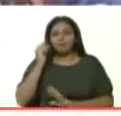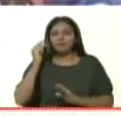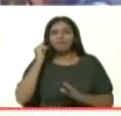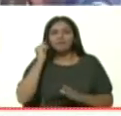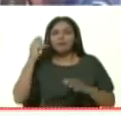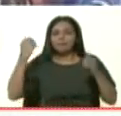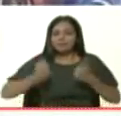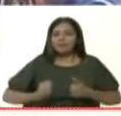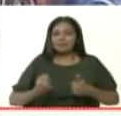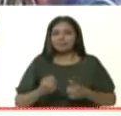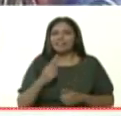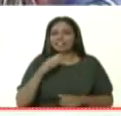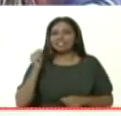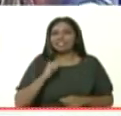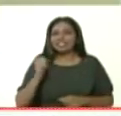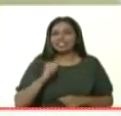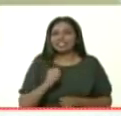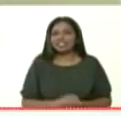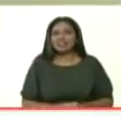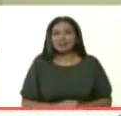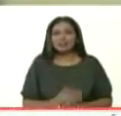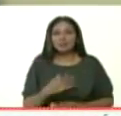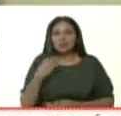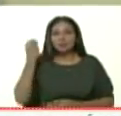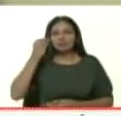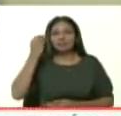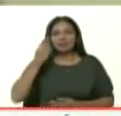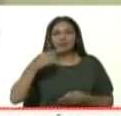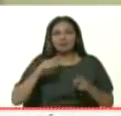bien. Por si acaso, ¿no?